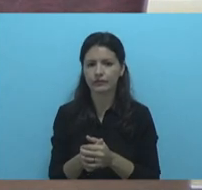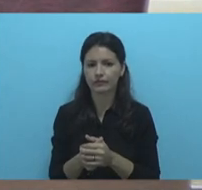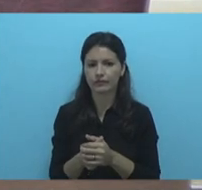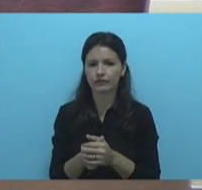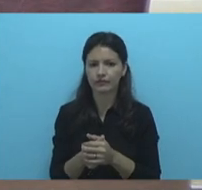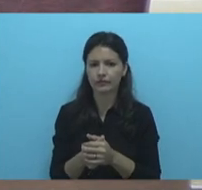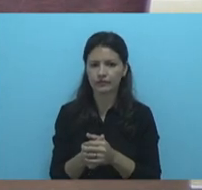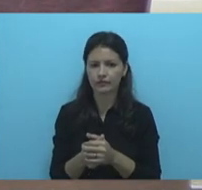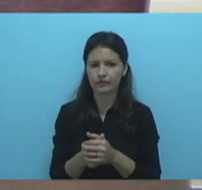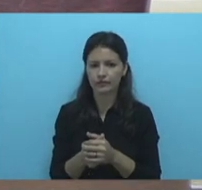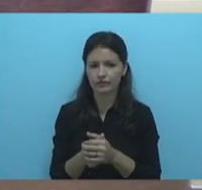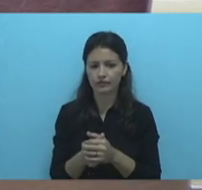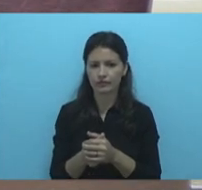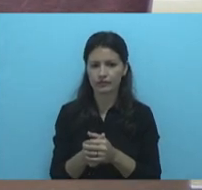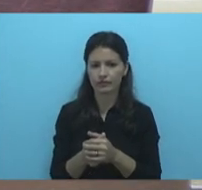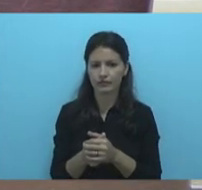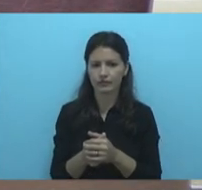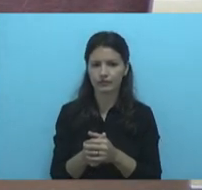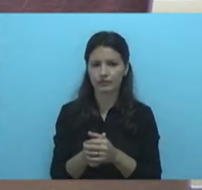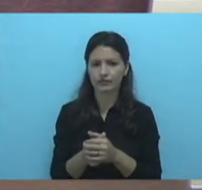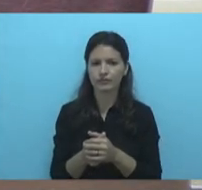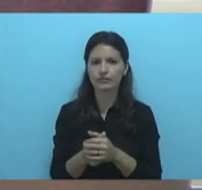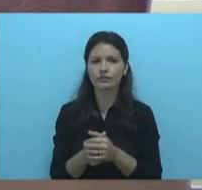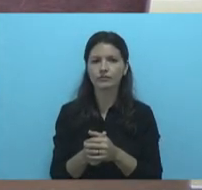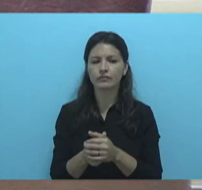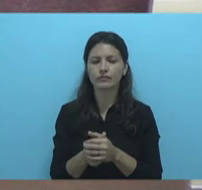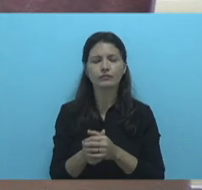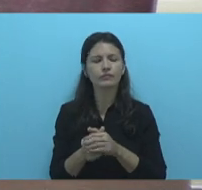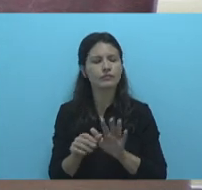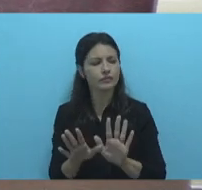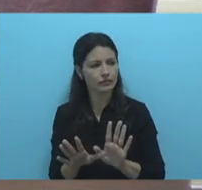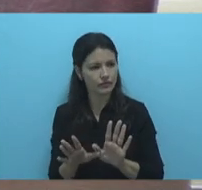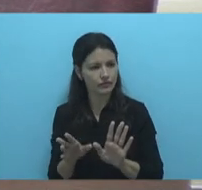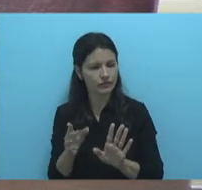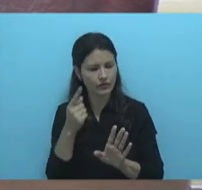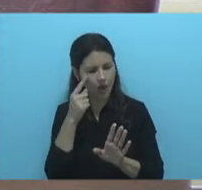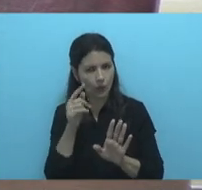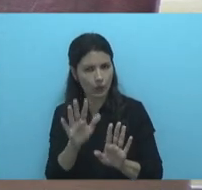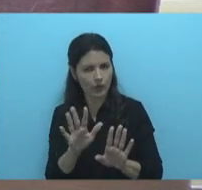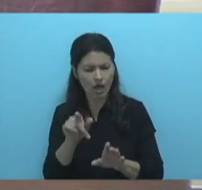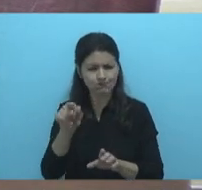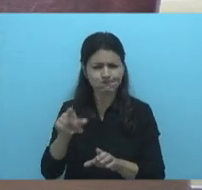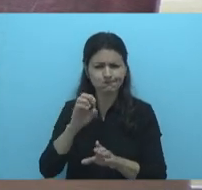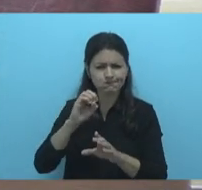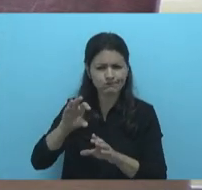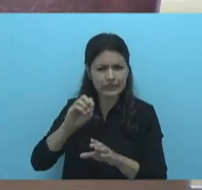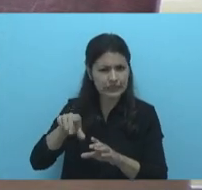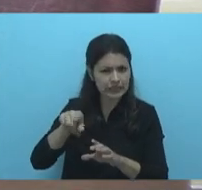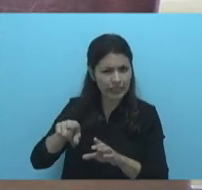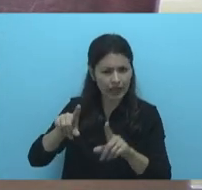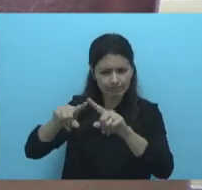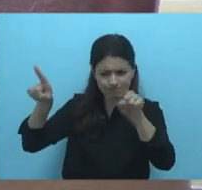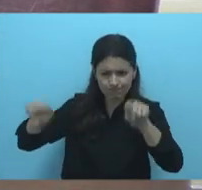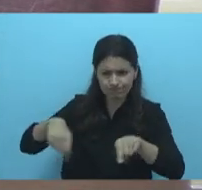de trabajo es realmente muy importante de parte de esta Cámara. Pero atención, que este trapo tiene, por sobre todas las